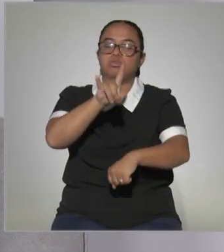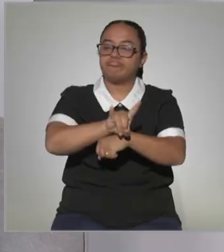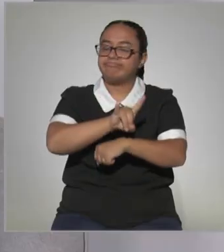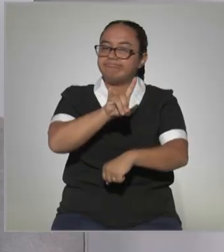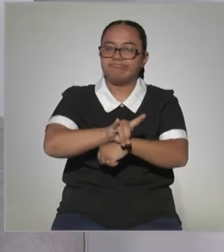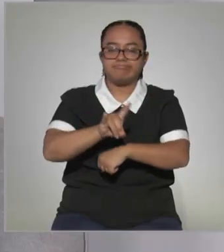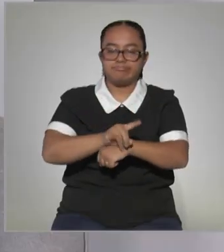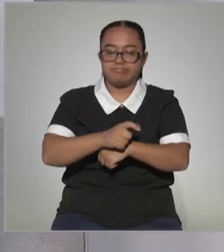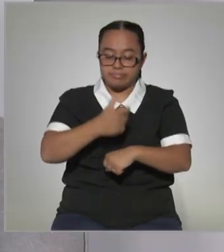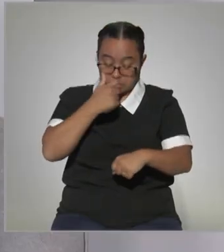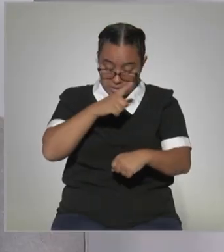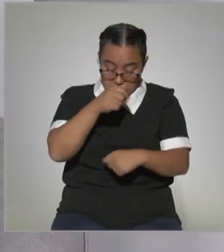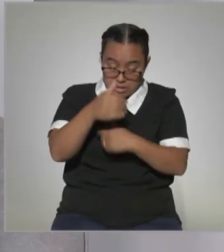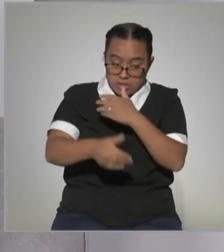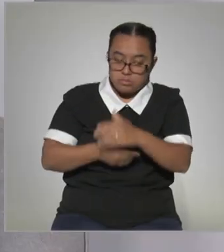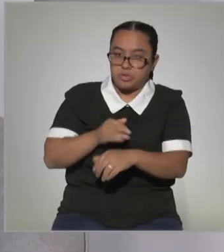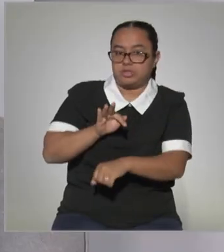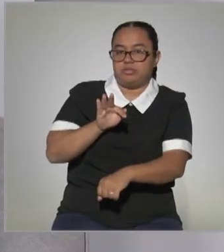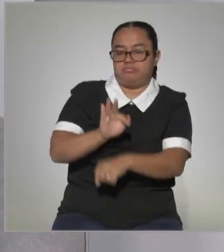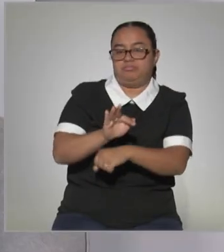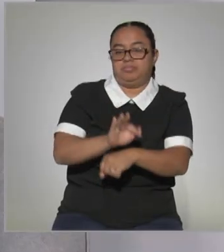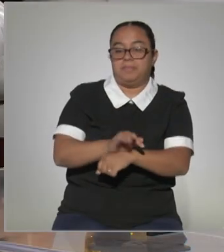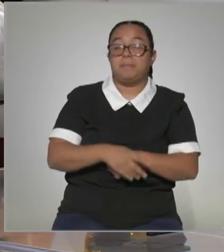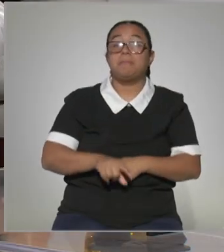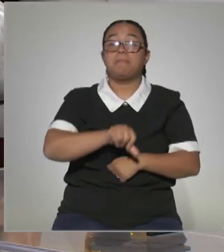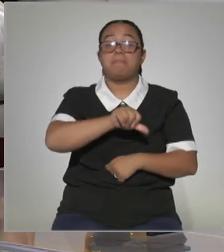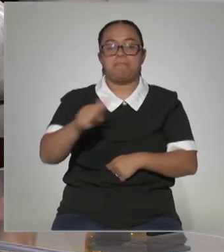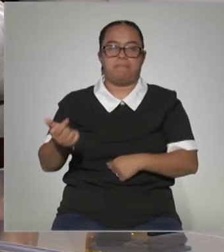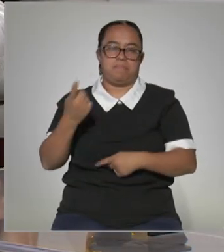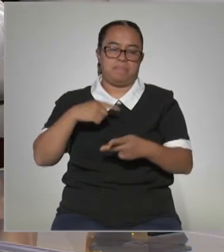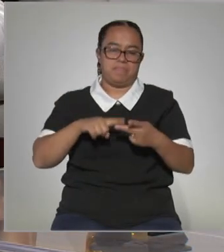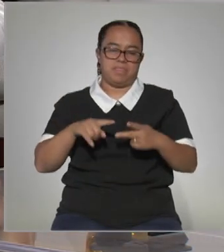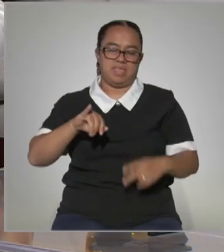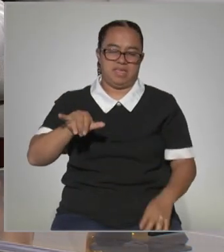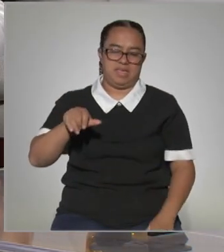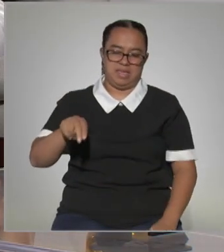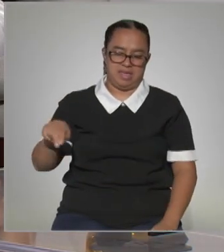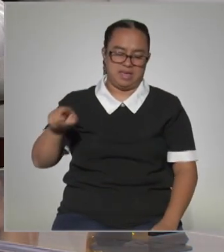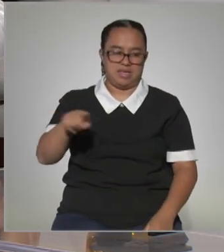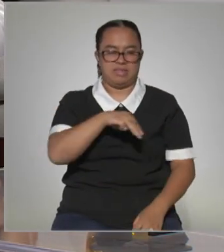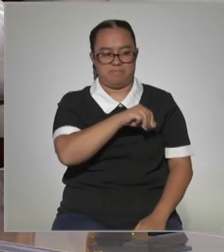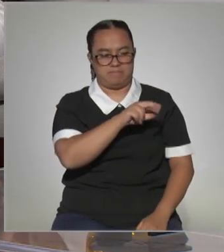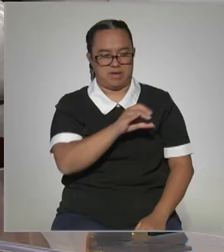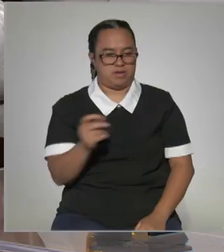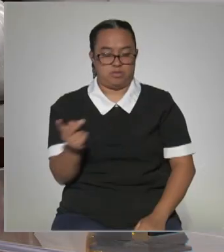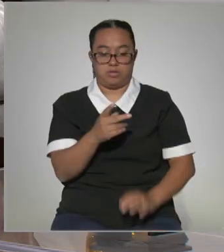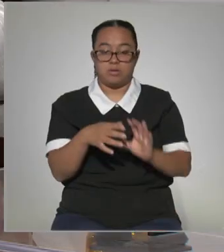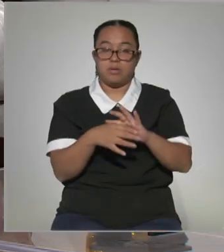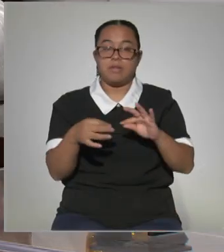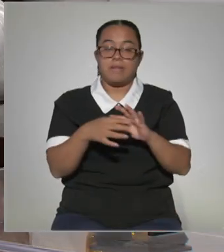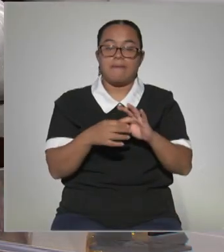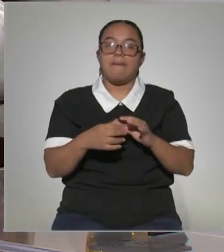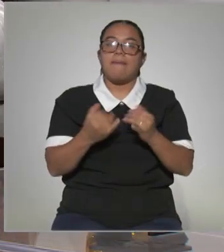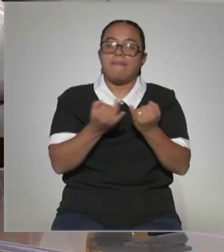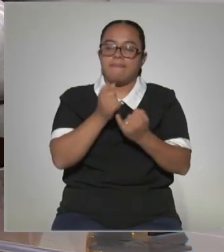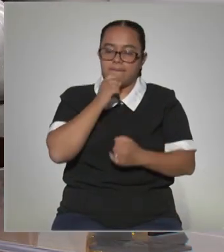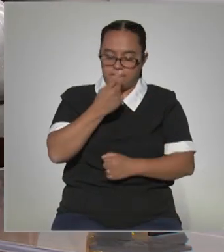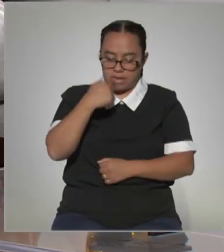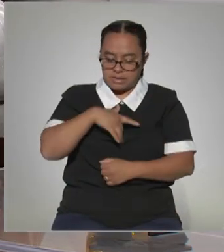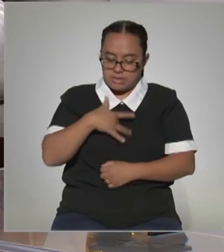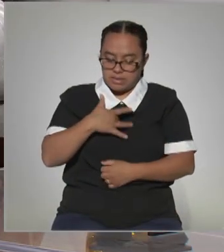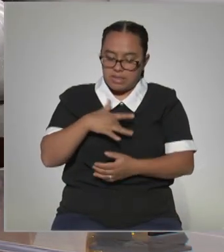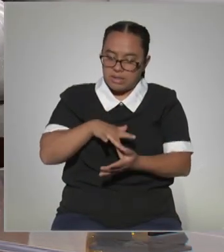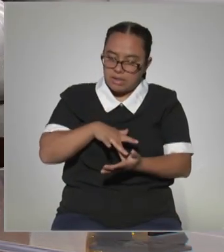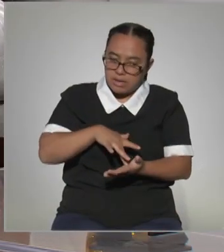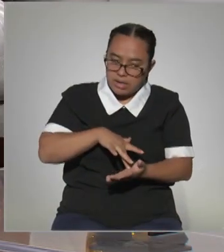va a tener efectos. Y la otra, uniéndome a lo que decía Jan y Mario, agradecimiento. Al